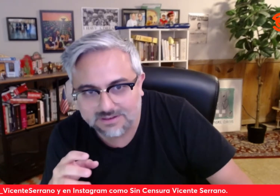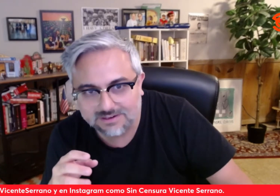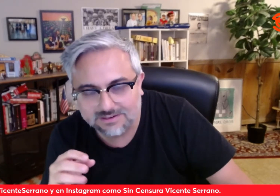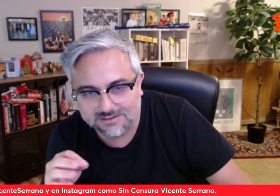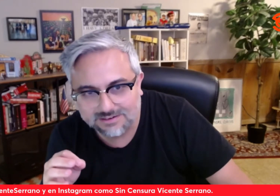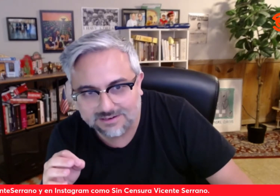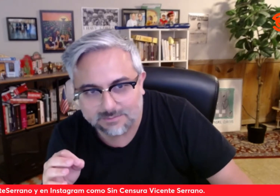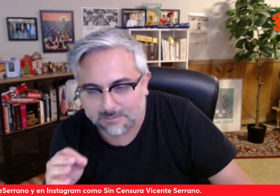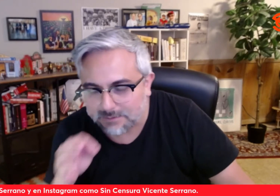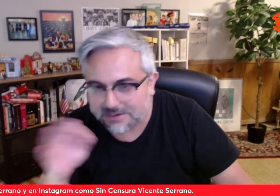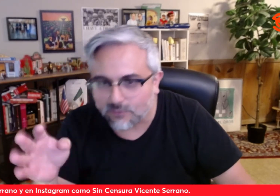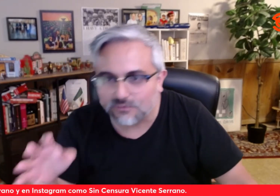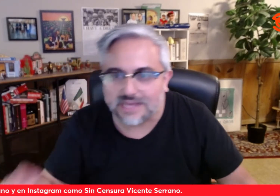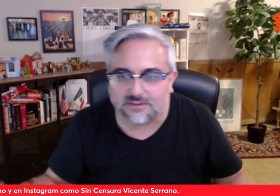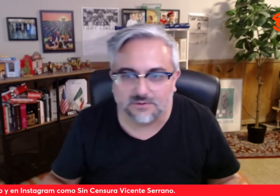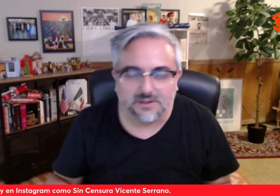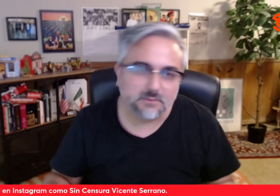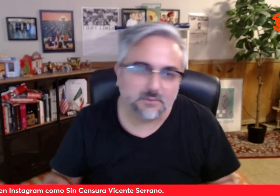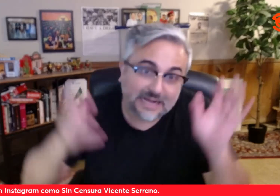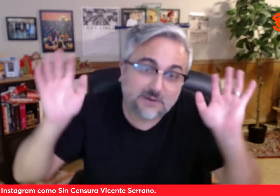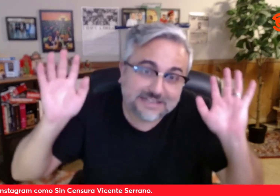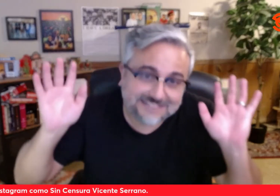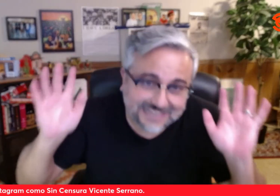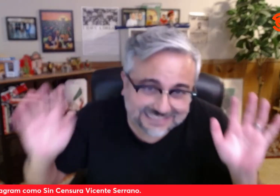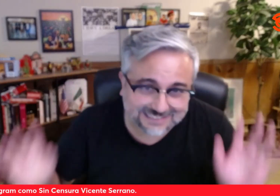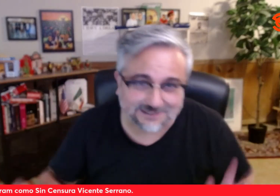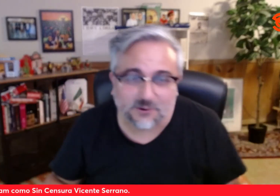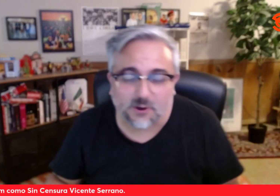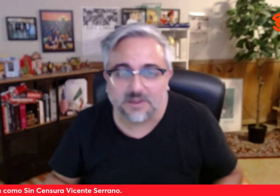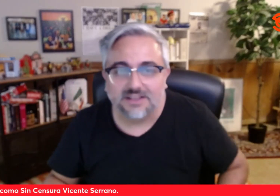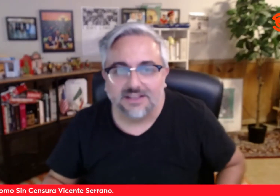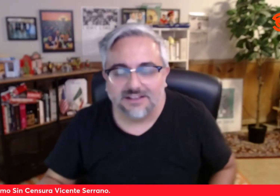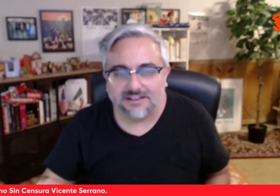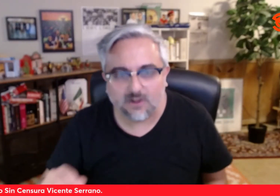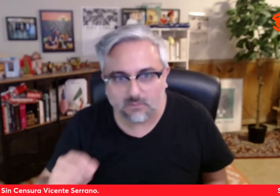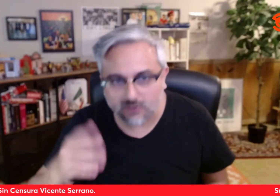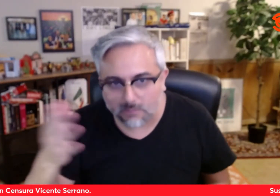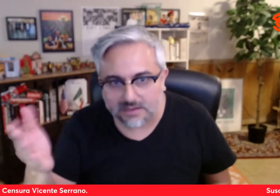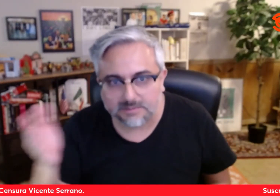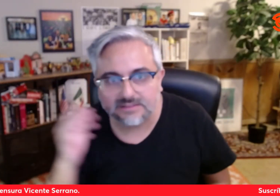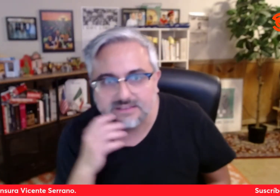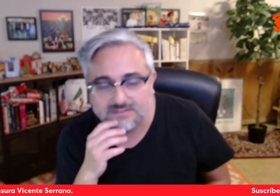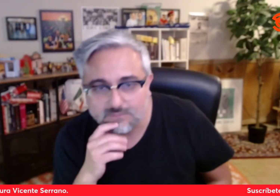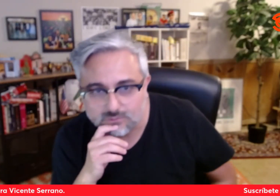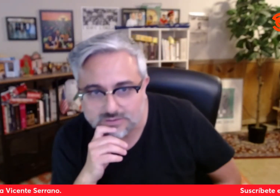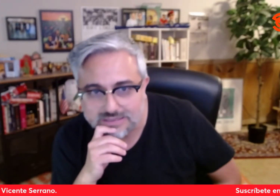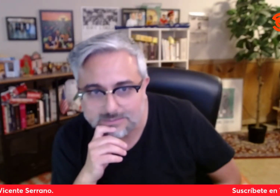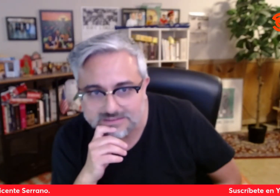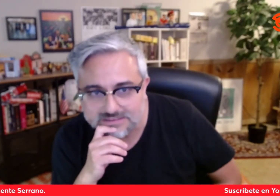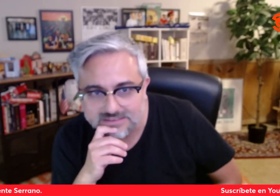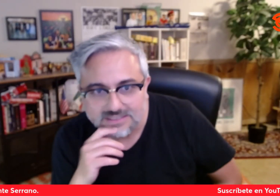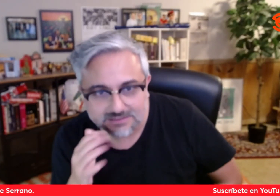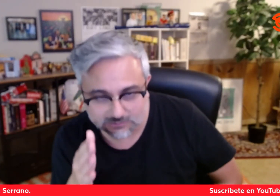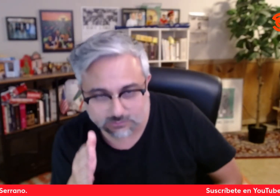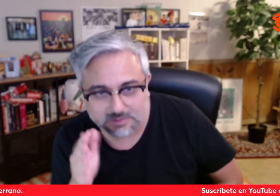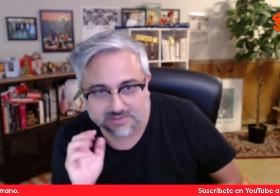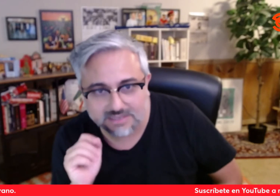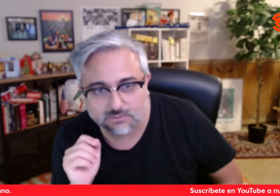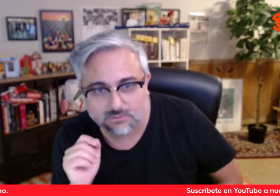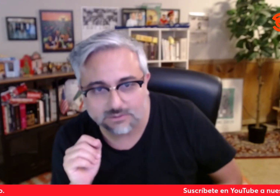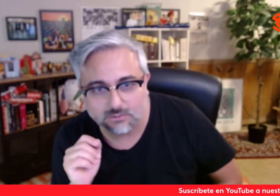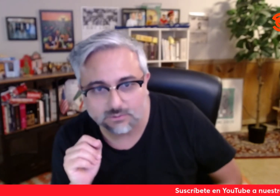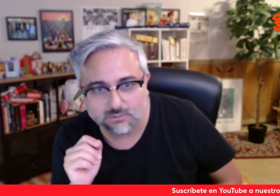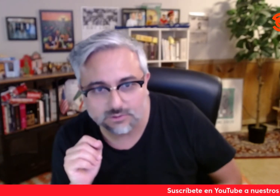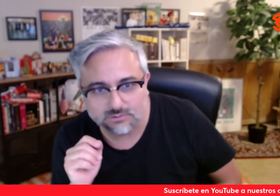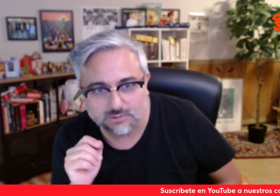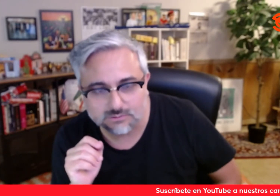vomitivo al primer contacto. Pero bueno, si hay gente que se lo come, como se comen las mentiras, desafortunadamente, de esos pescados